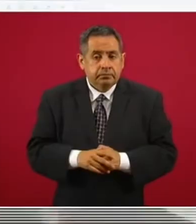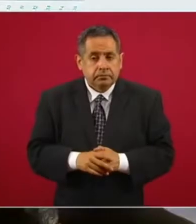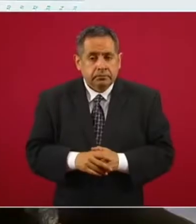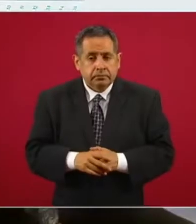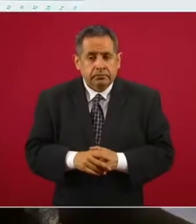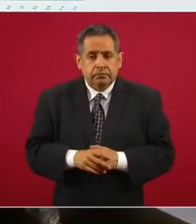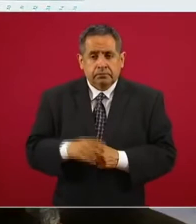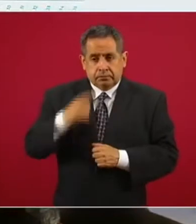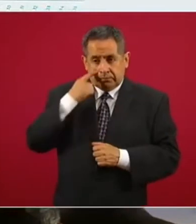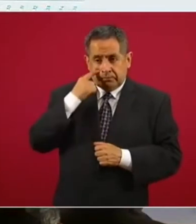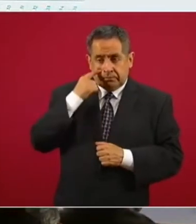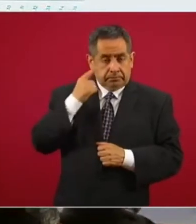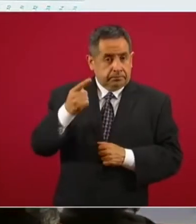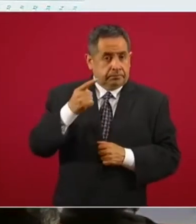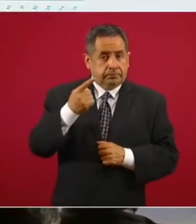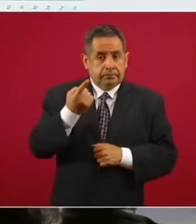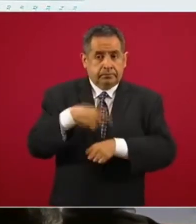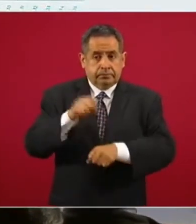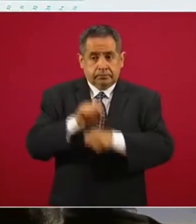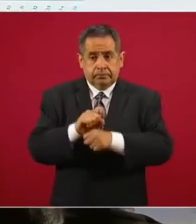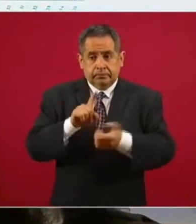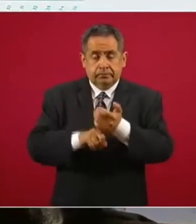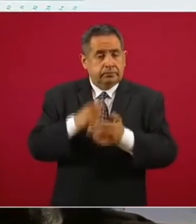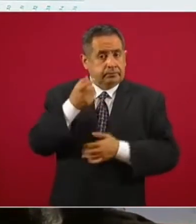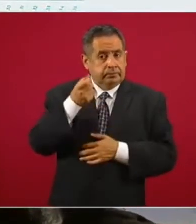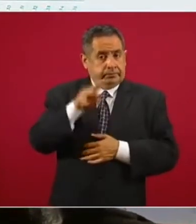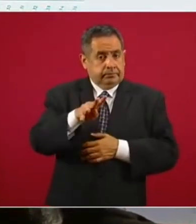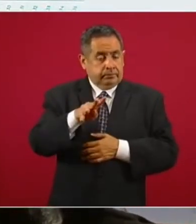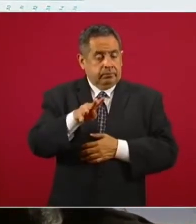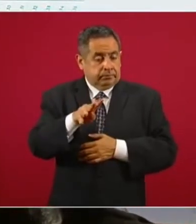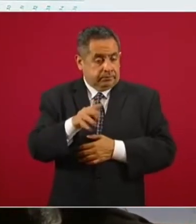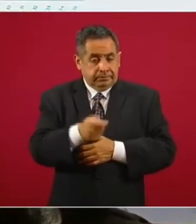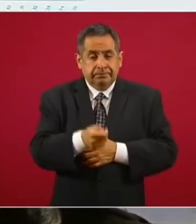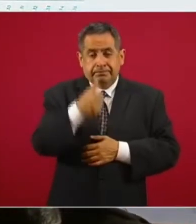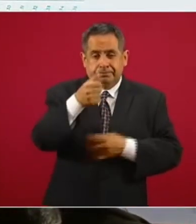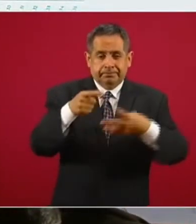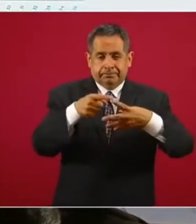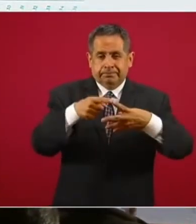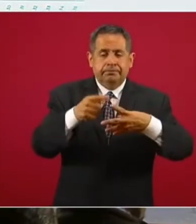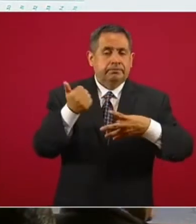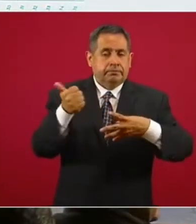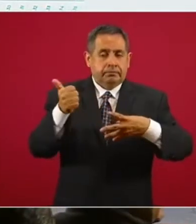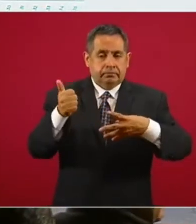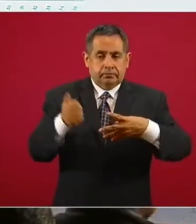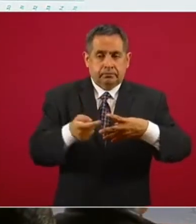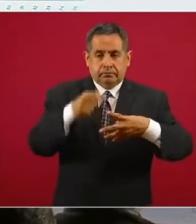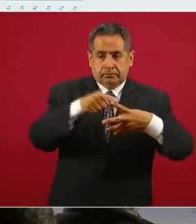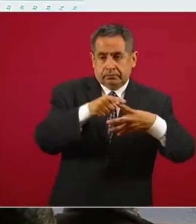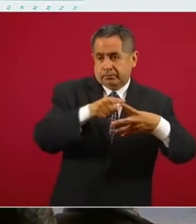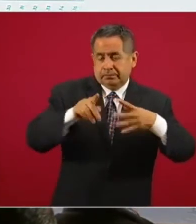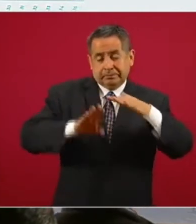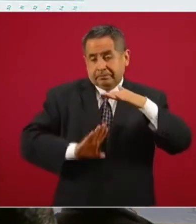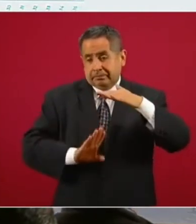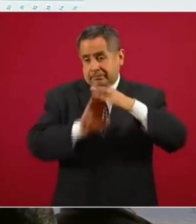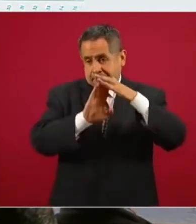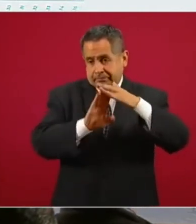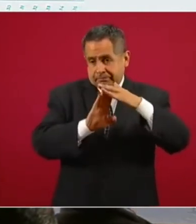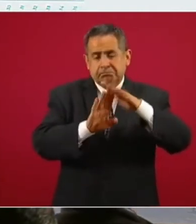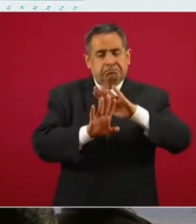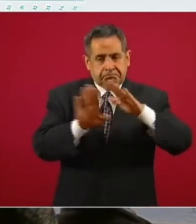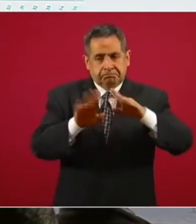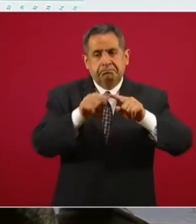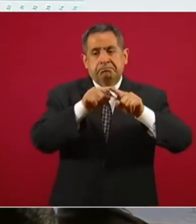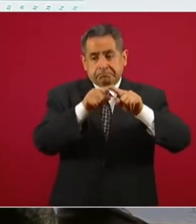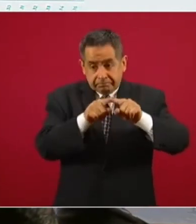al que nos hemos referido desde la semana 29, que está aquí, es la primera semana de agosto, llegamos a un punto máximo y hemos